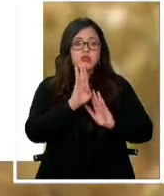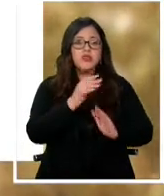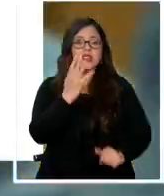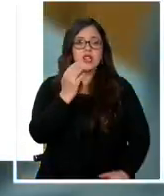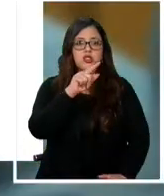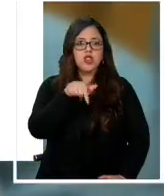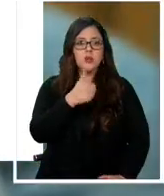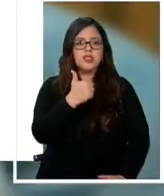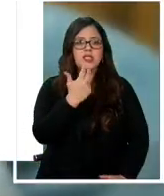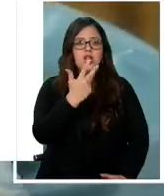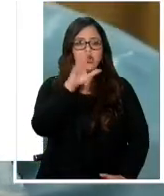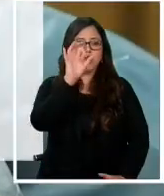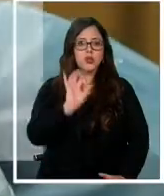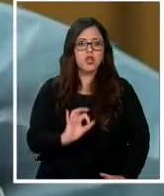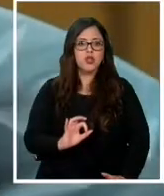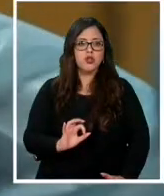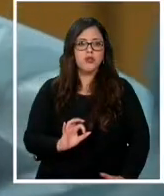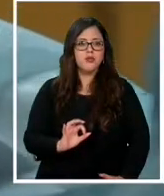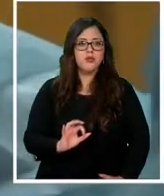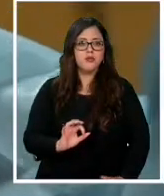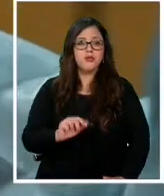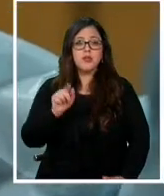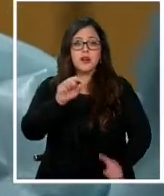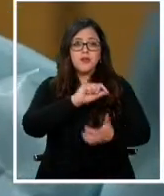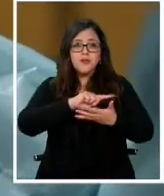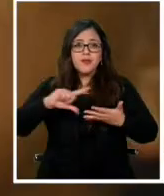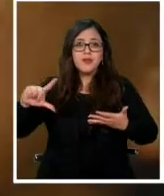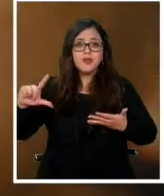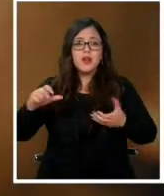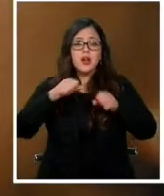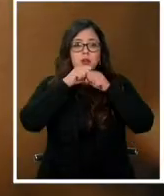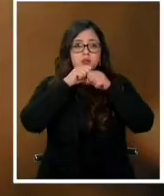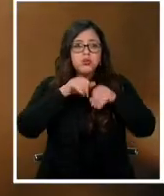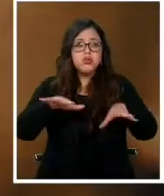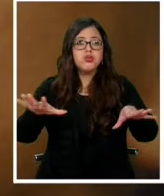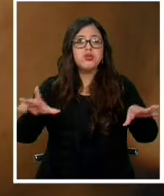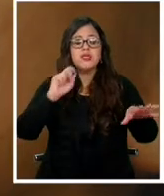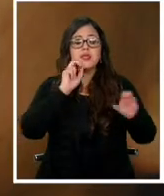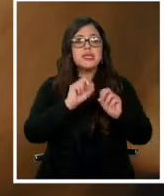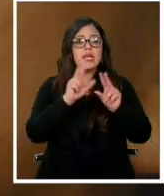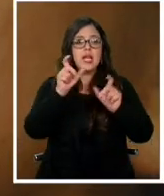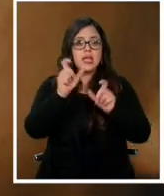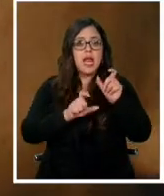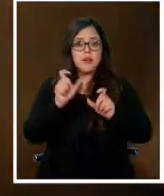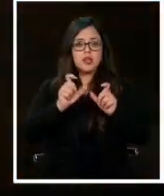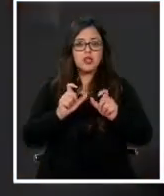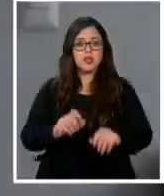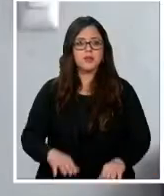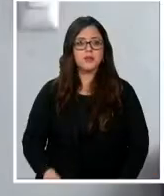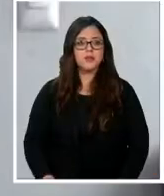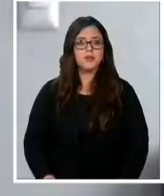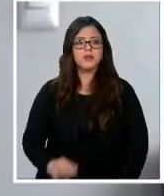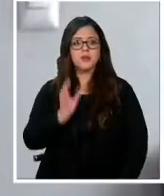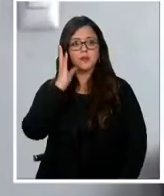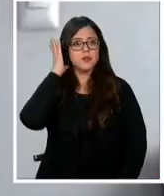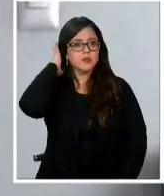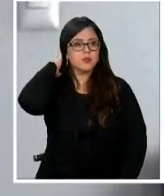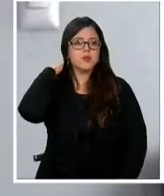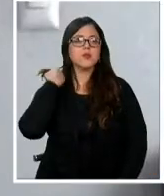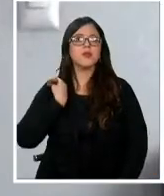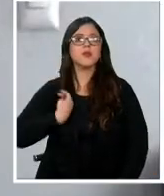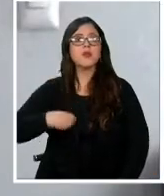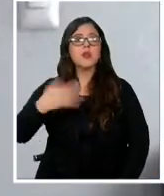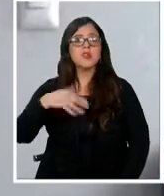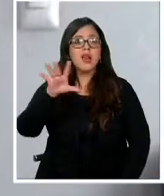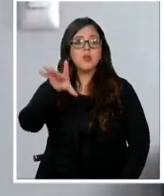el 14,68%, un aumento de la circulación viral que mantiene alerta a los especialistas. Ya fue detectada en nuestro